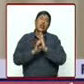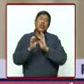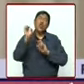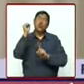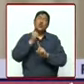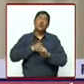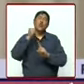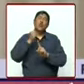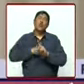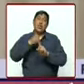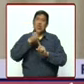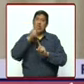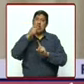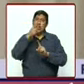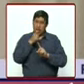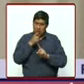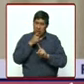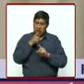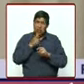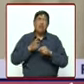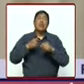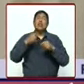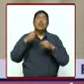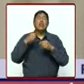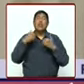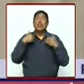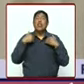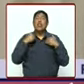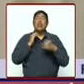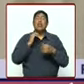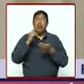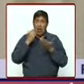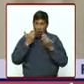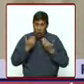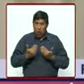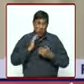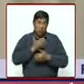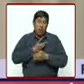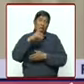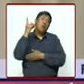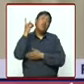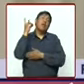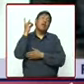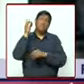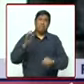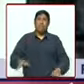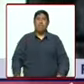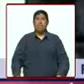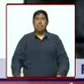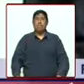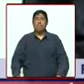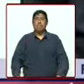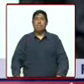luchar por los y las vulnerables de nuestro Estado plurinacional de Bolivia.